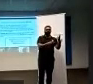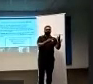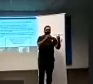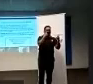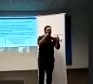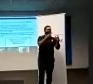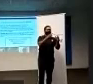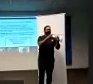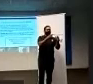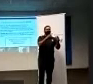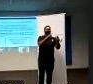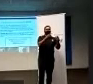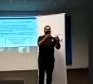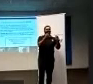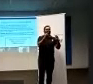enrolaron